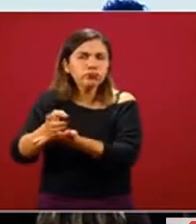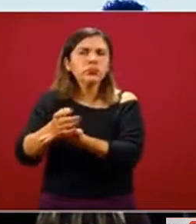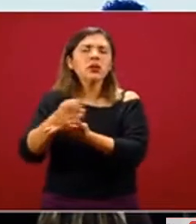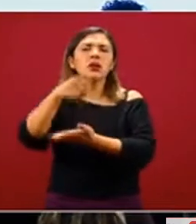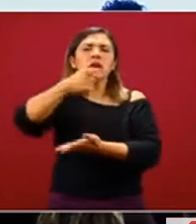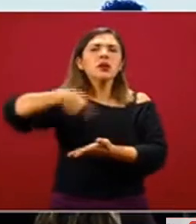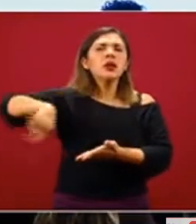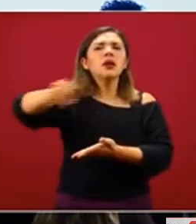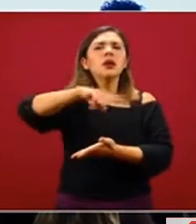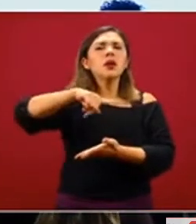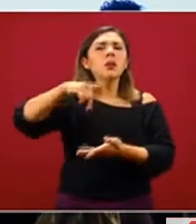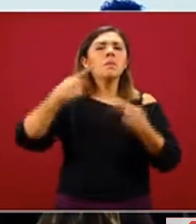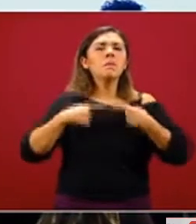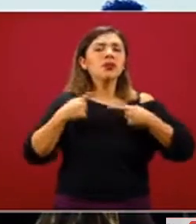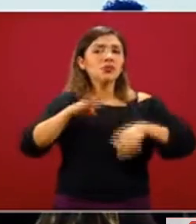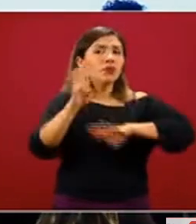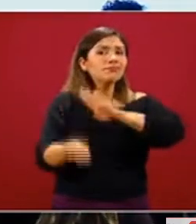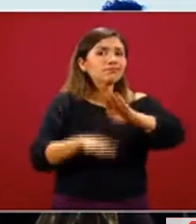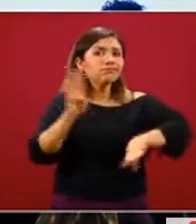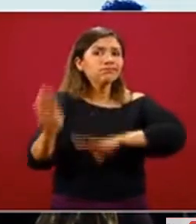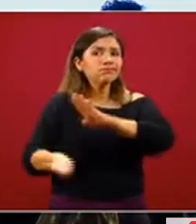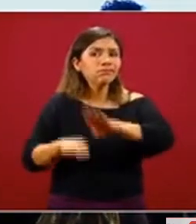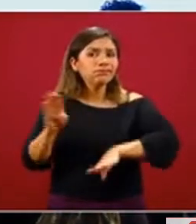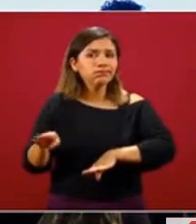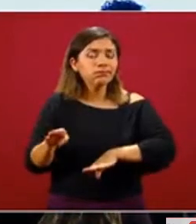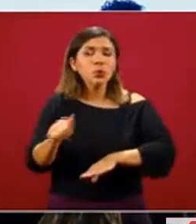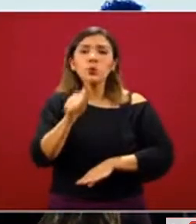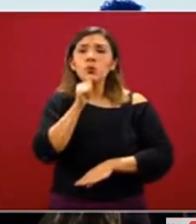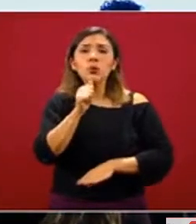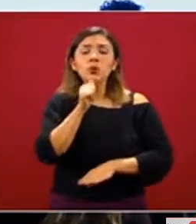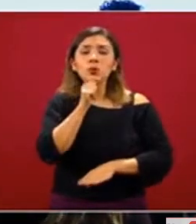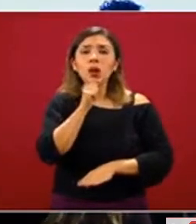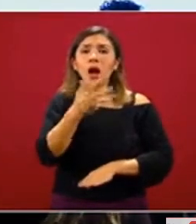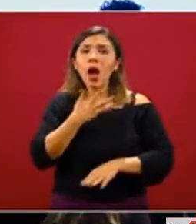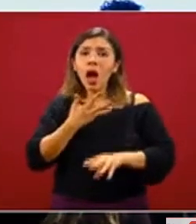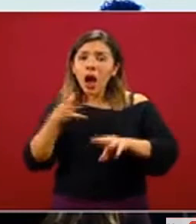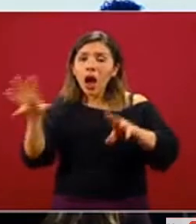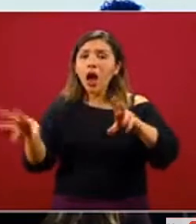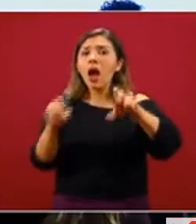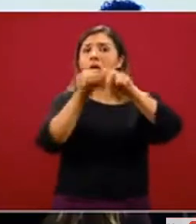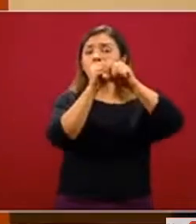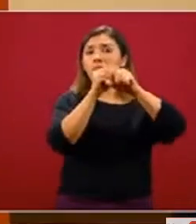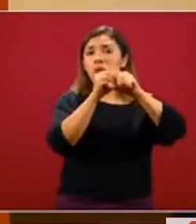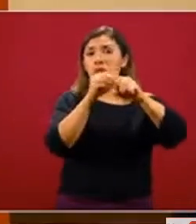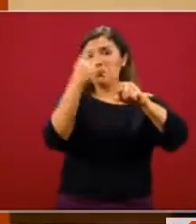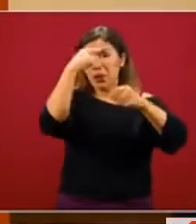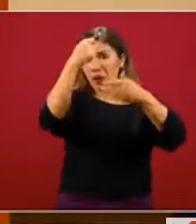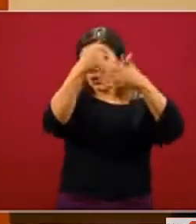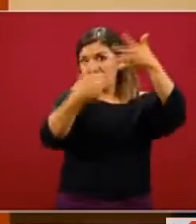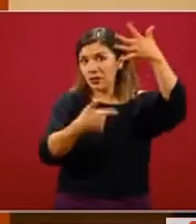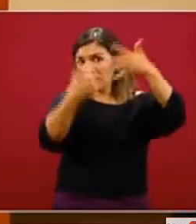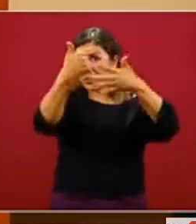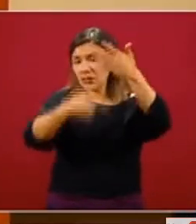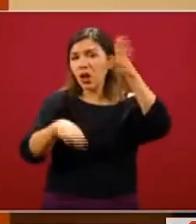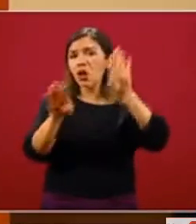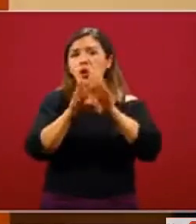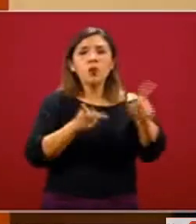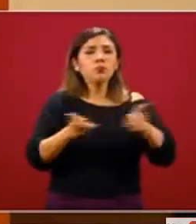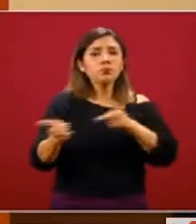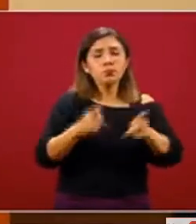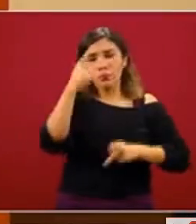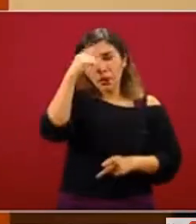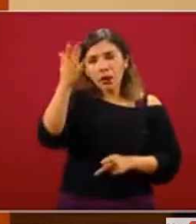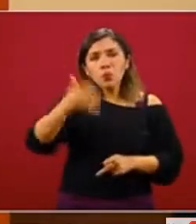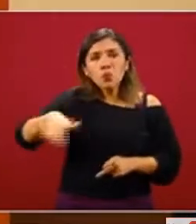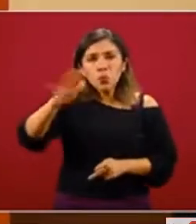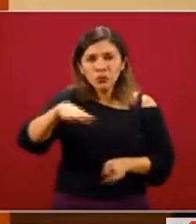las muertes que no han sido incorporadas de inicio, con los distintos procesos de búsqueda